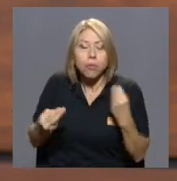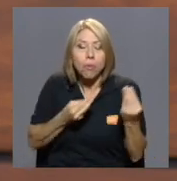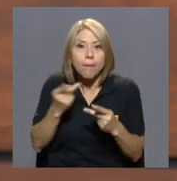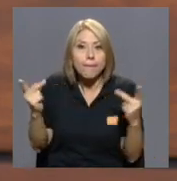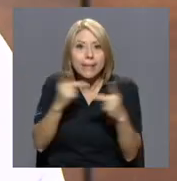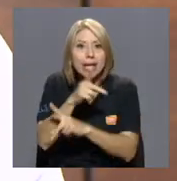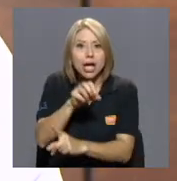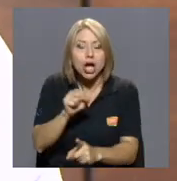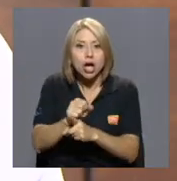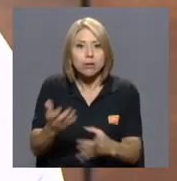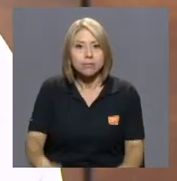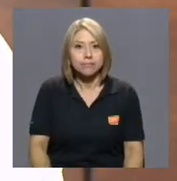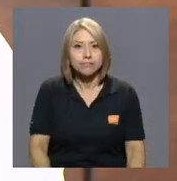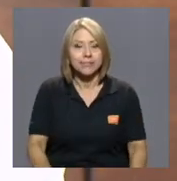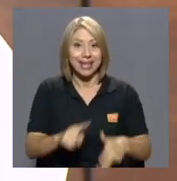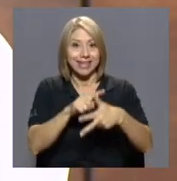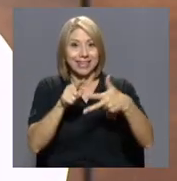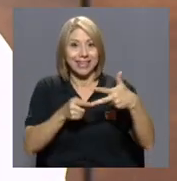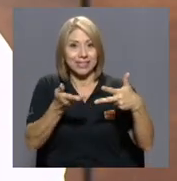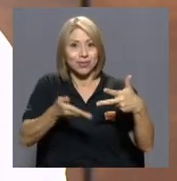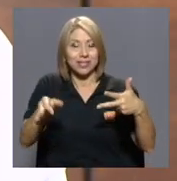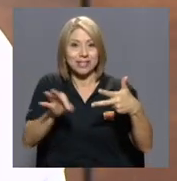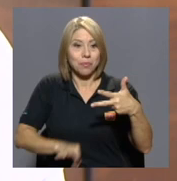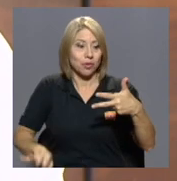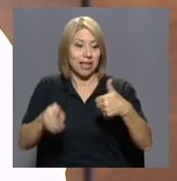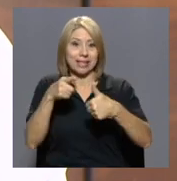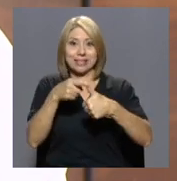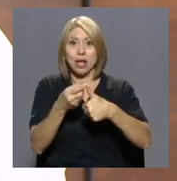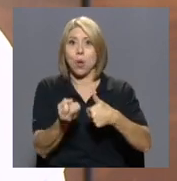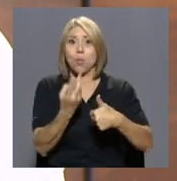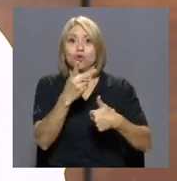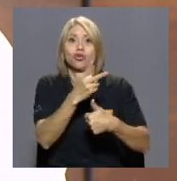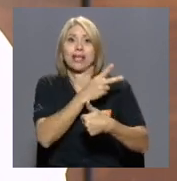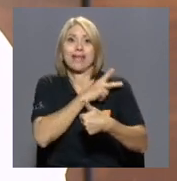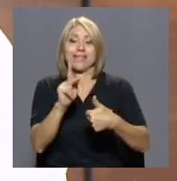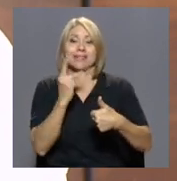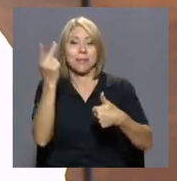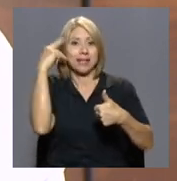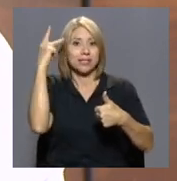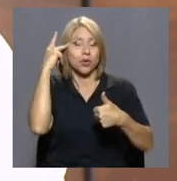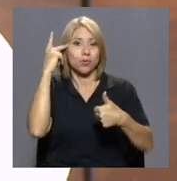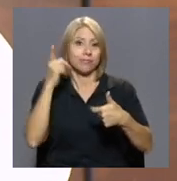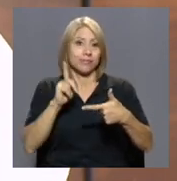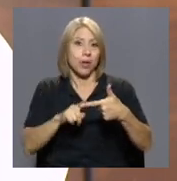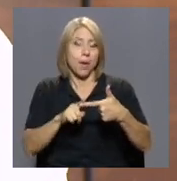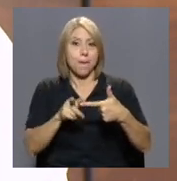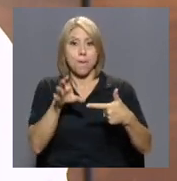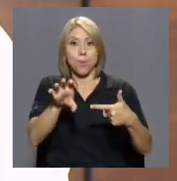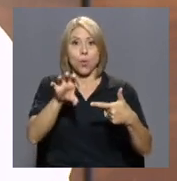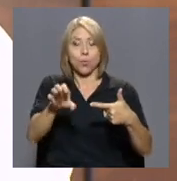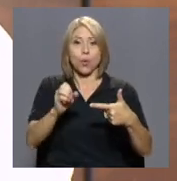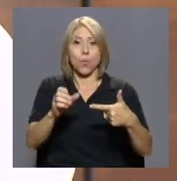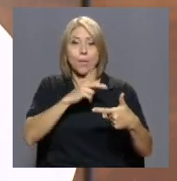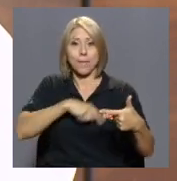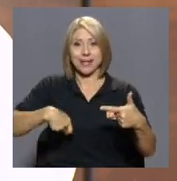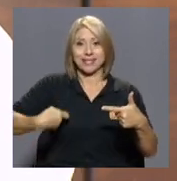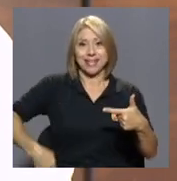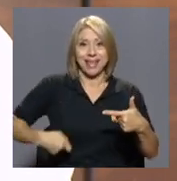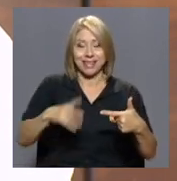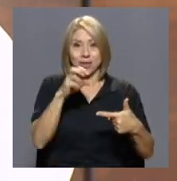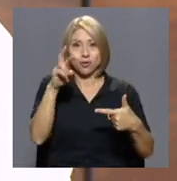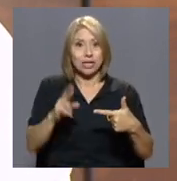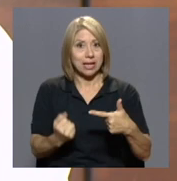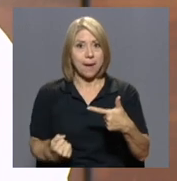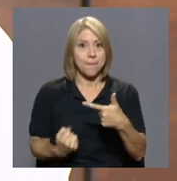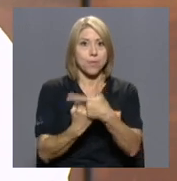cosas importantes, una gran cantidad de jefes de fracción, el apoyo del propio presidente de la República a un proyecto como estos, y paralelamente